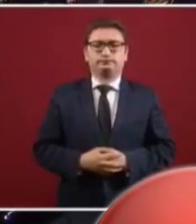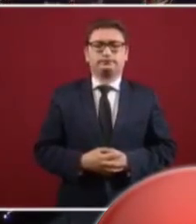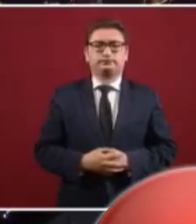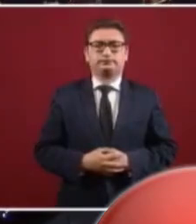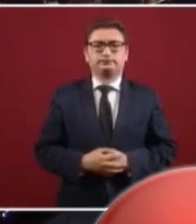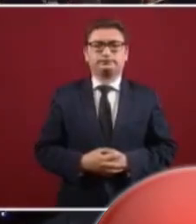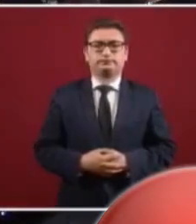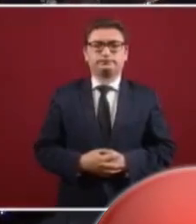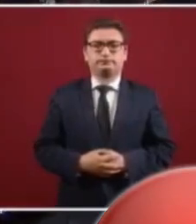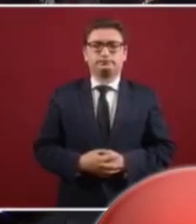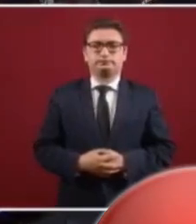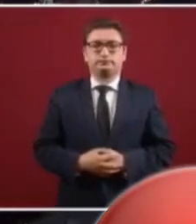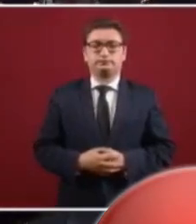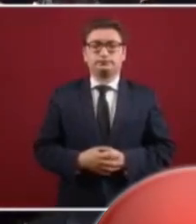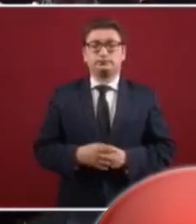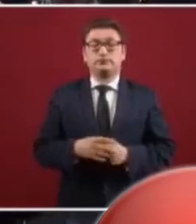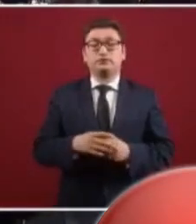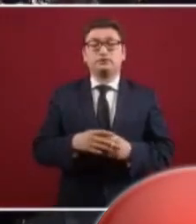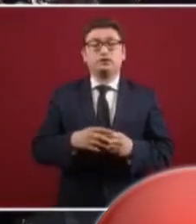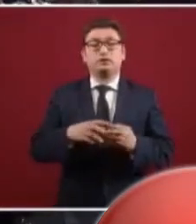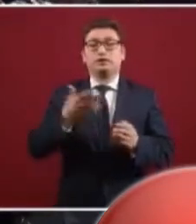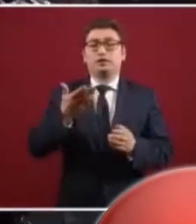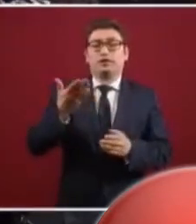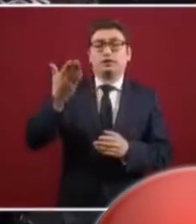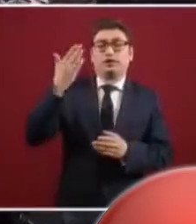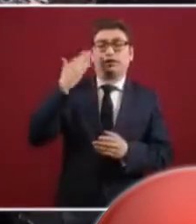cancelado la mal llamada reforma educativa